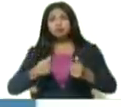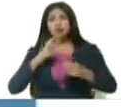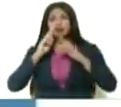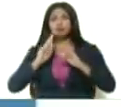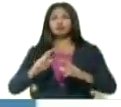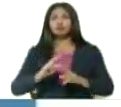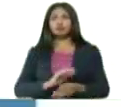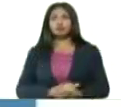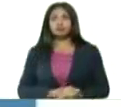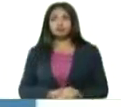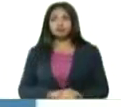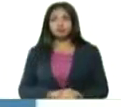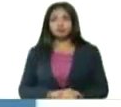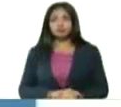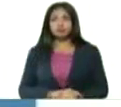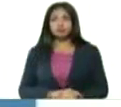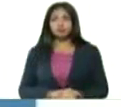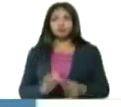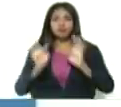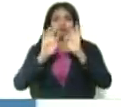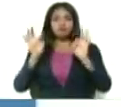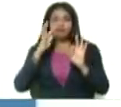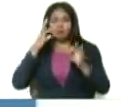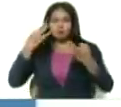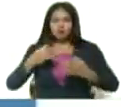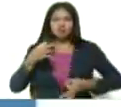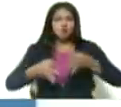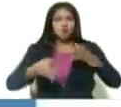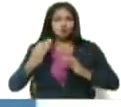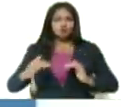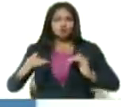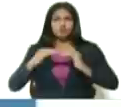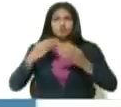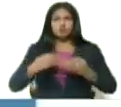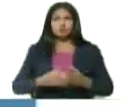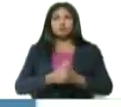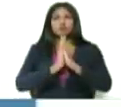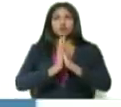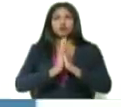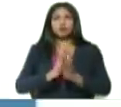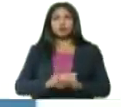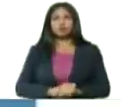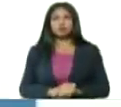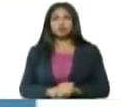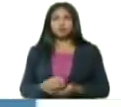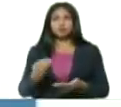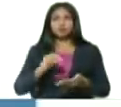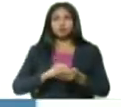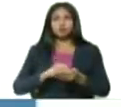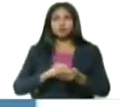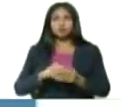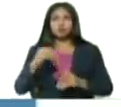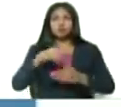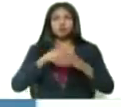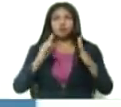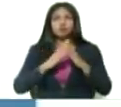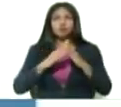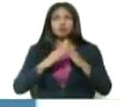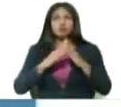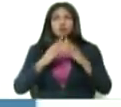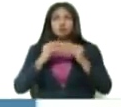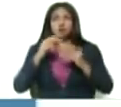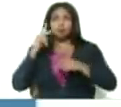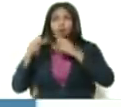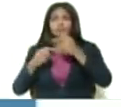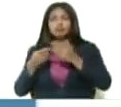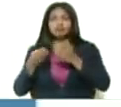respondió de manera correcta, justa, equilibrada. Dijo, por favor, pongamos en cuarentena la politización